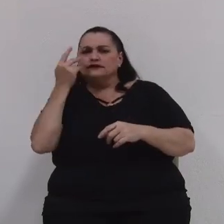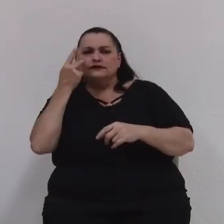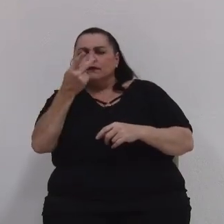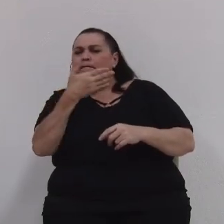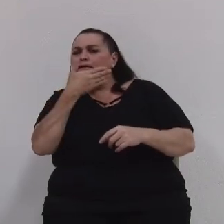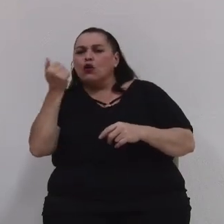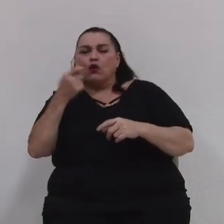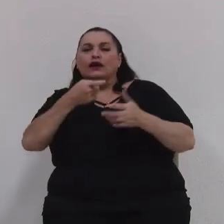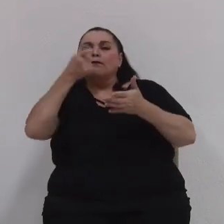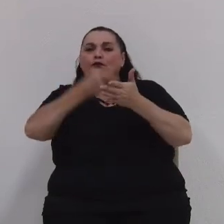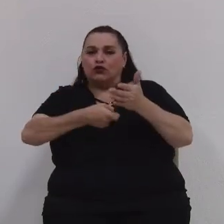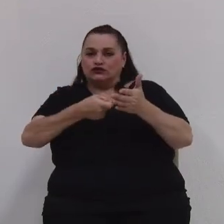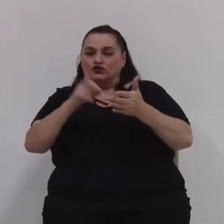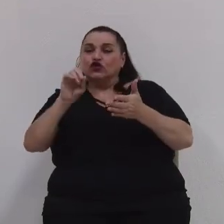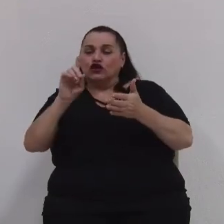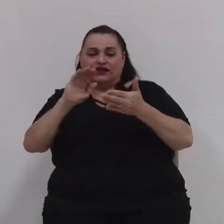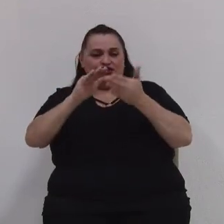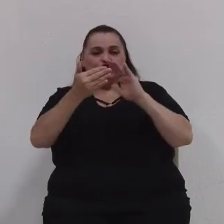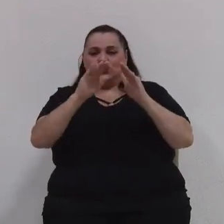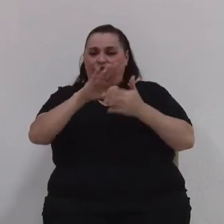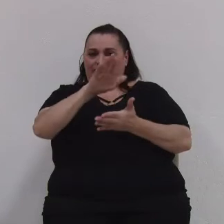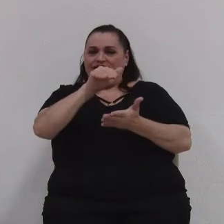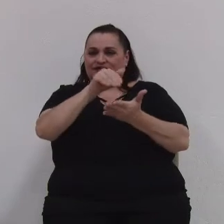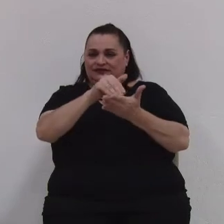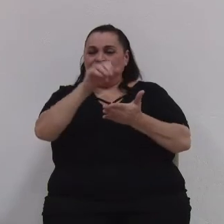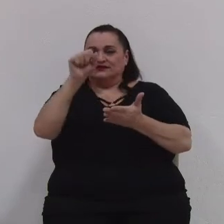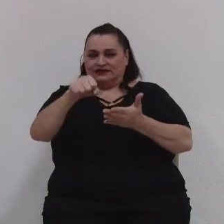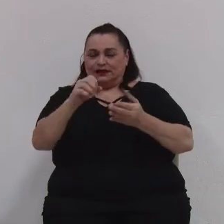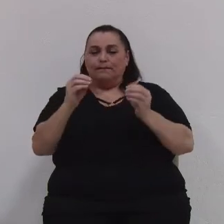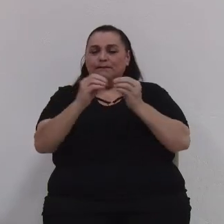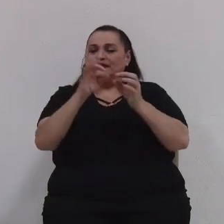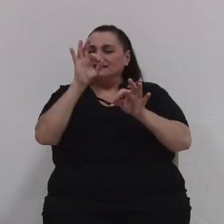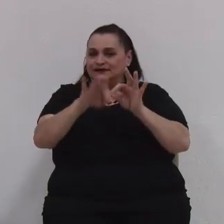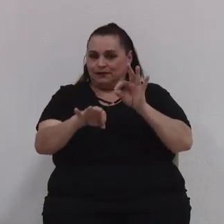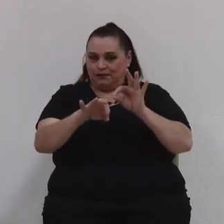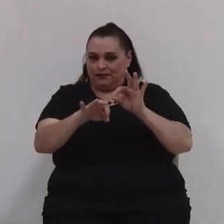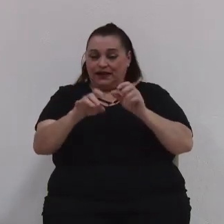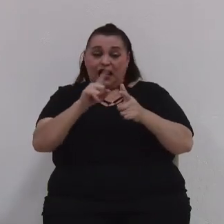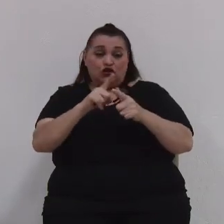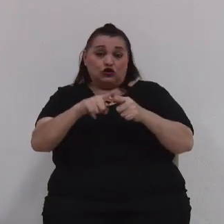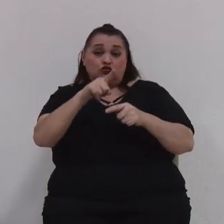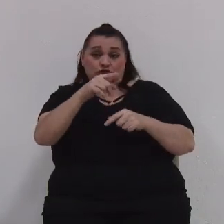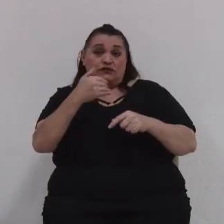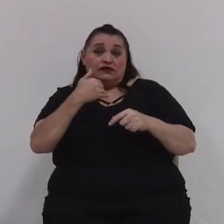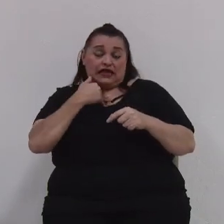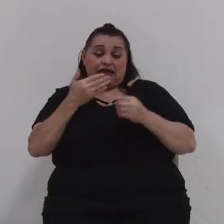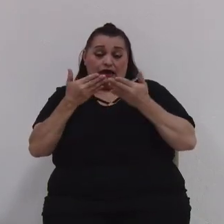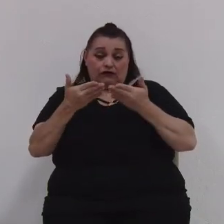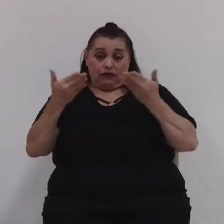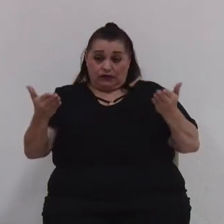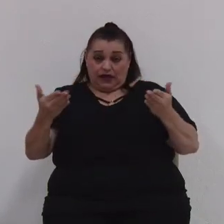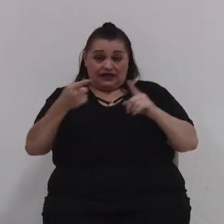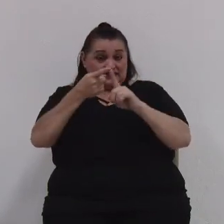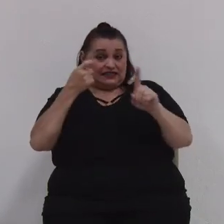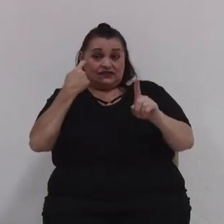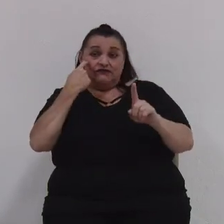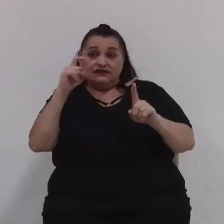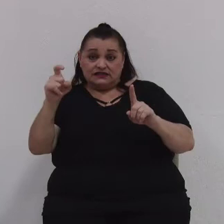los impuestos? En las ciudades, mucho más sencillo. Entonces usted tendría herramientas para desde lo